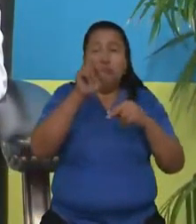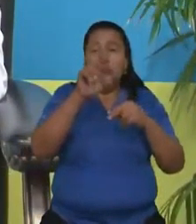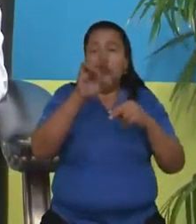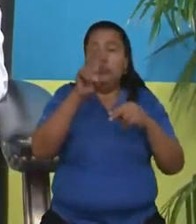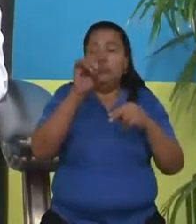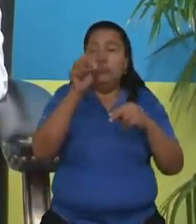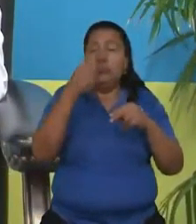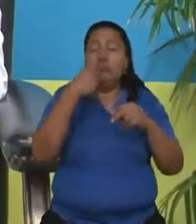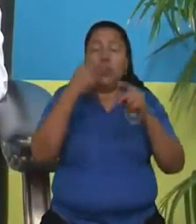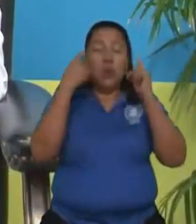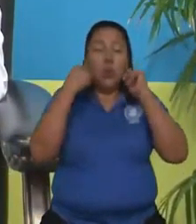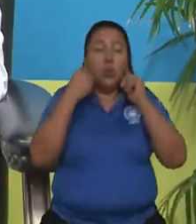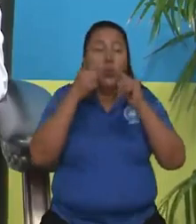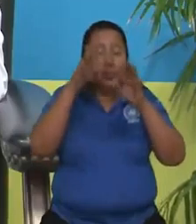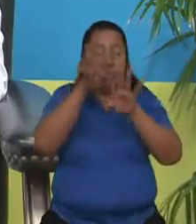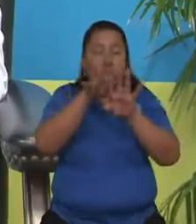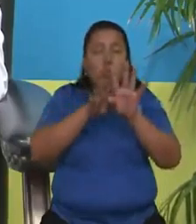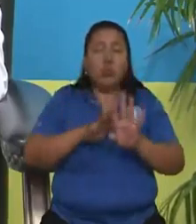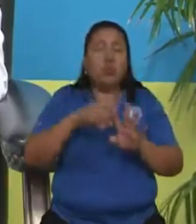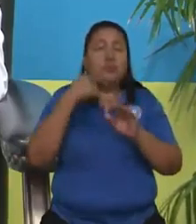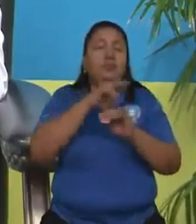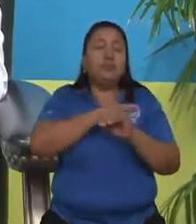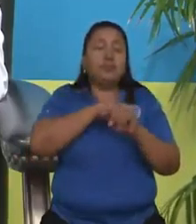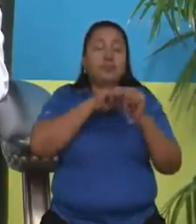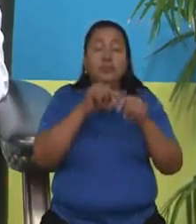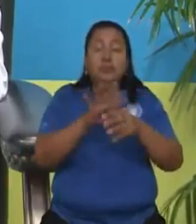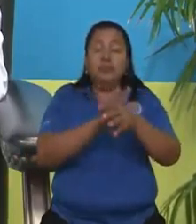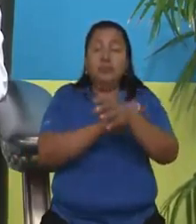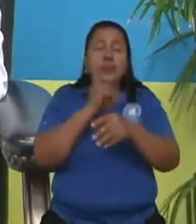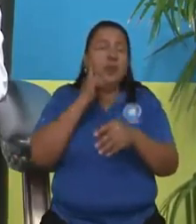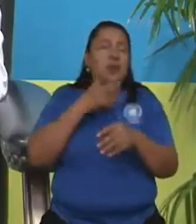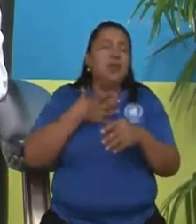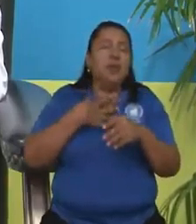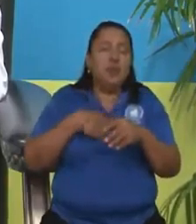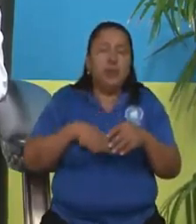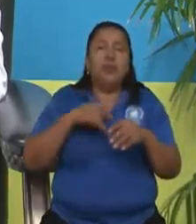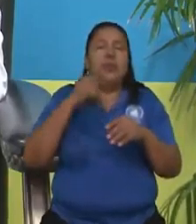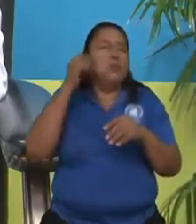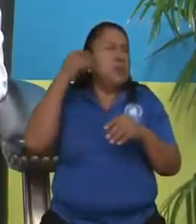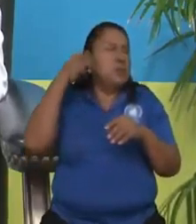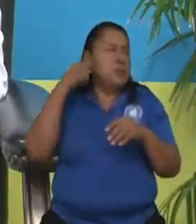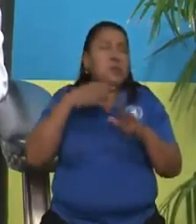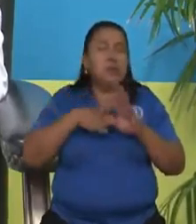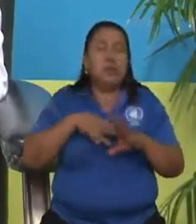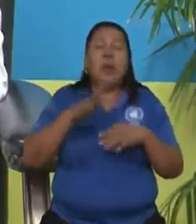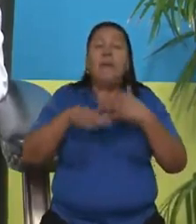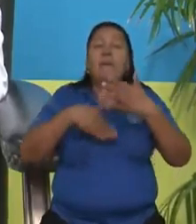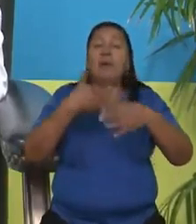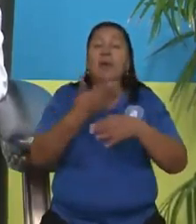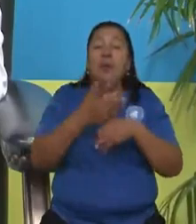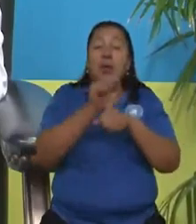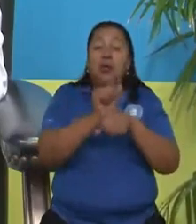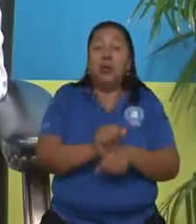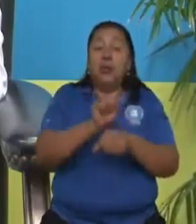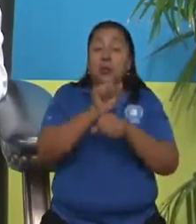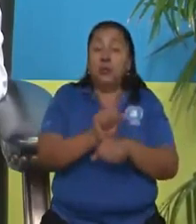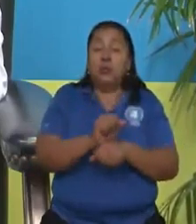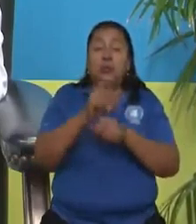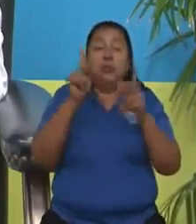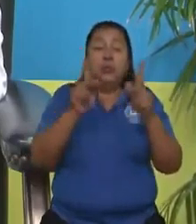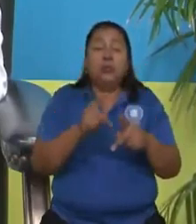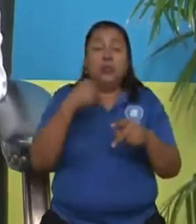ceritas, con las ceritas, pues, la suciedad del oído, y a la misma vez sienten placer porque se rascan, se pican. Sí.